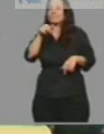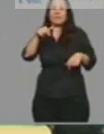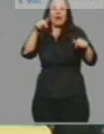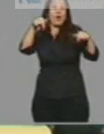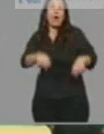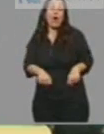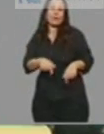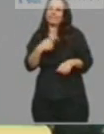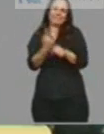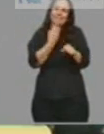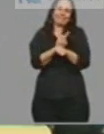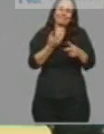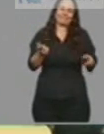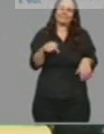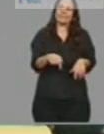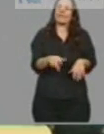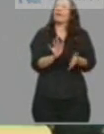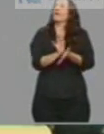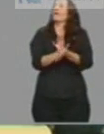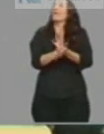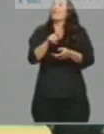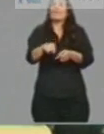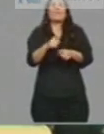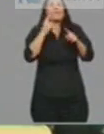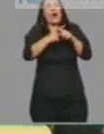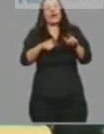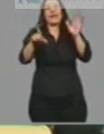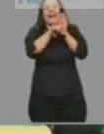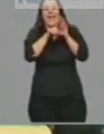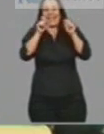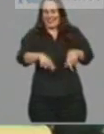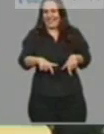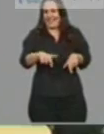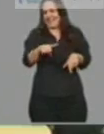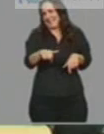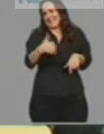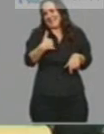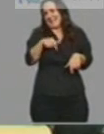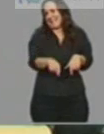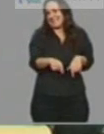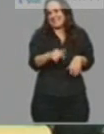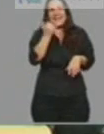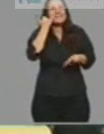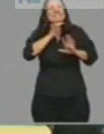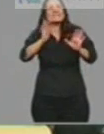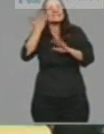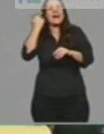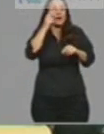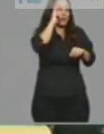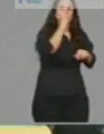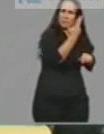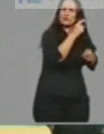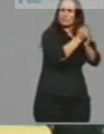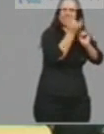podemos hacer porque estaríamos violando la propia ley de nuestro país, que estableció ya en el 93%